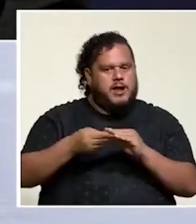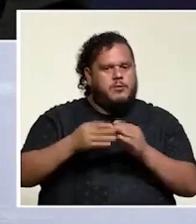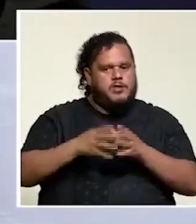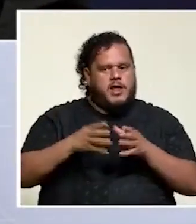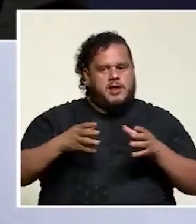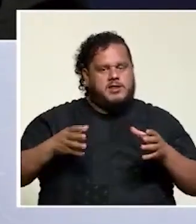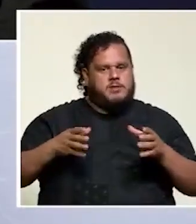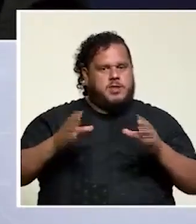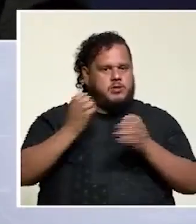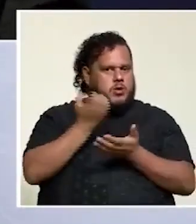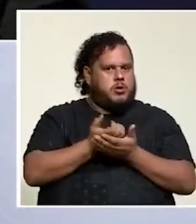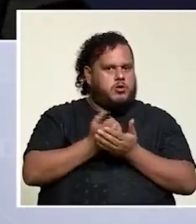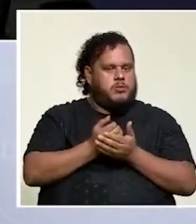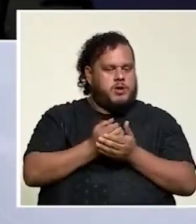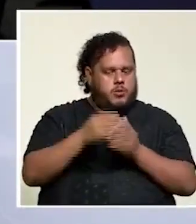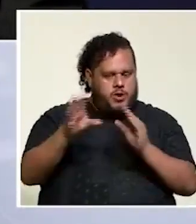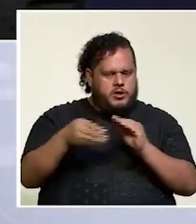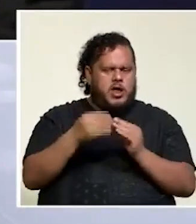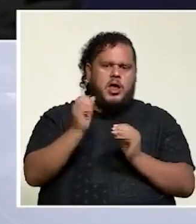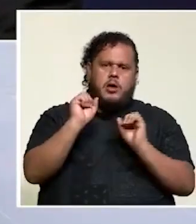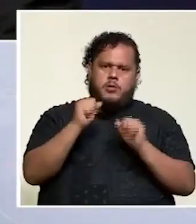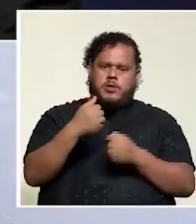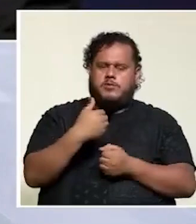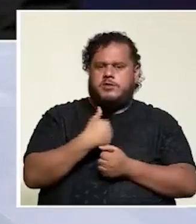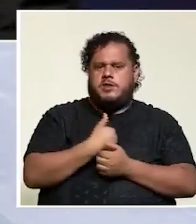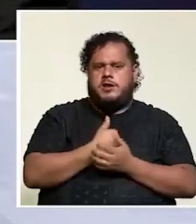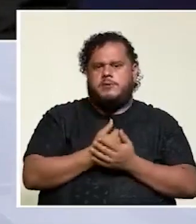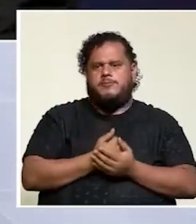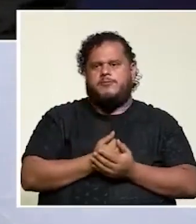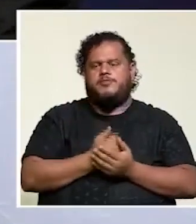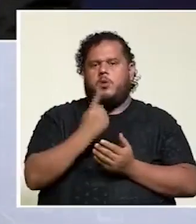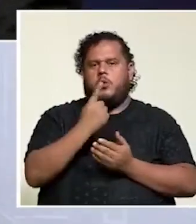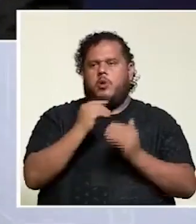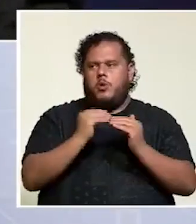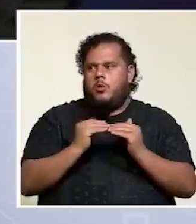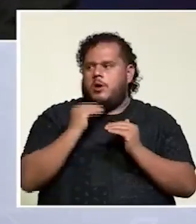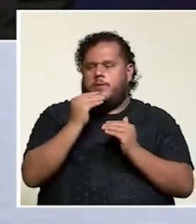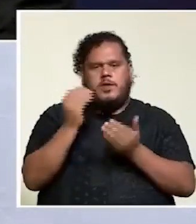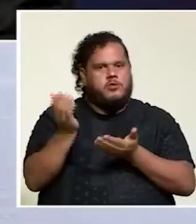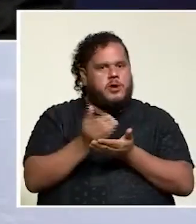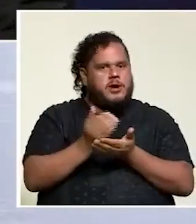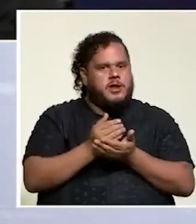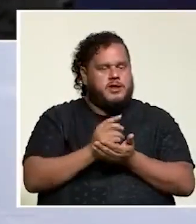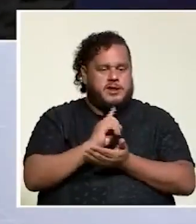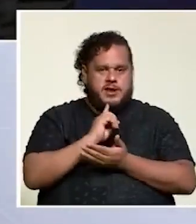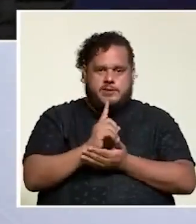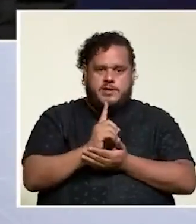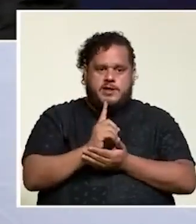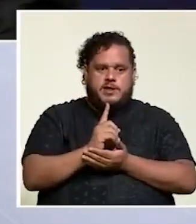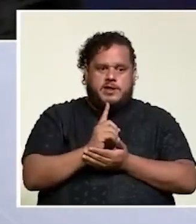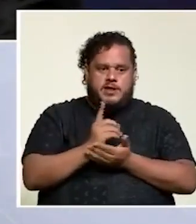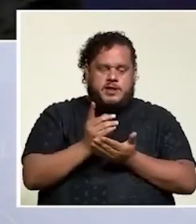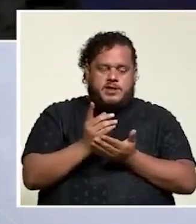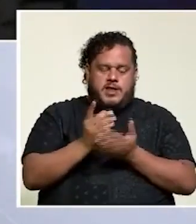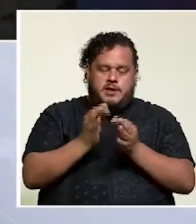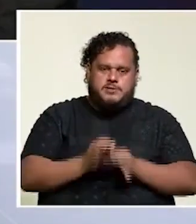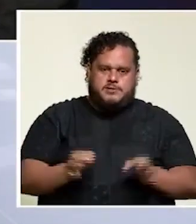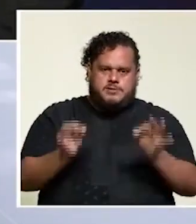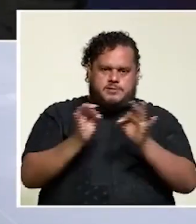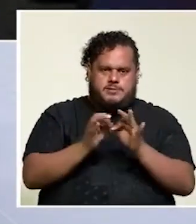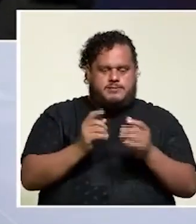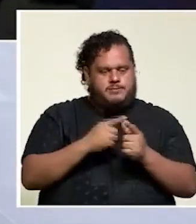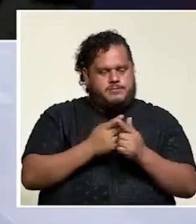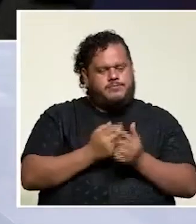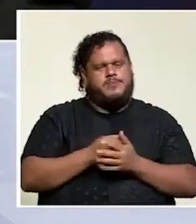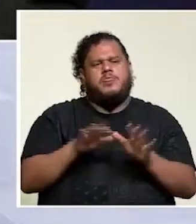económico adicional, podemos tener un aumento en la recaudación realmente estratosférico, ¿verdad?